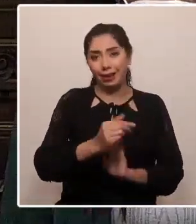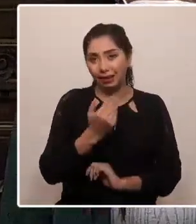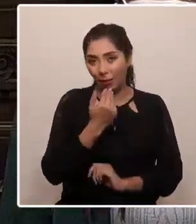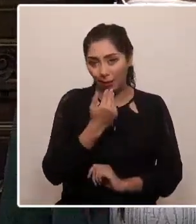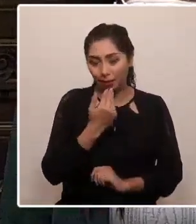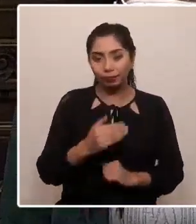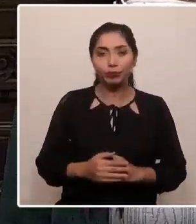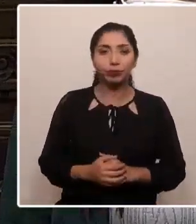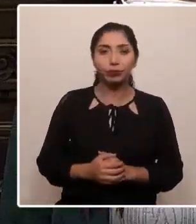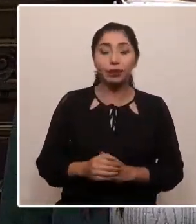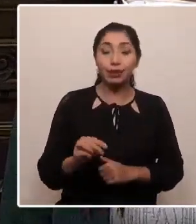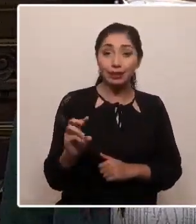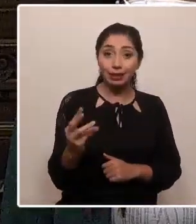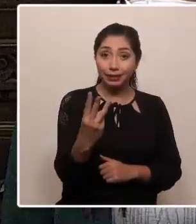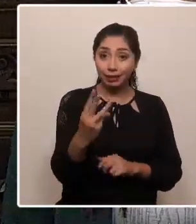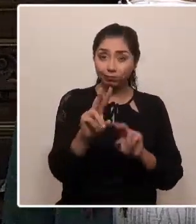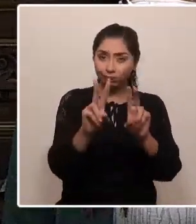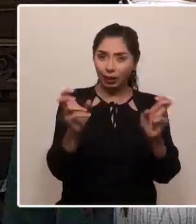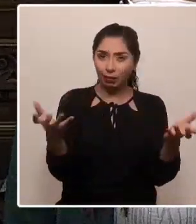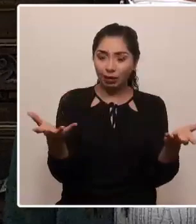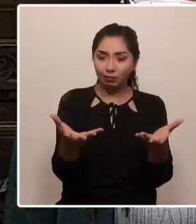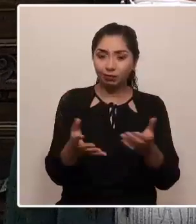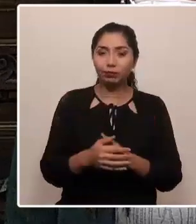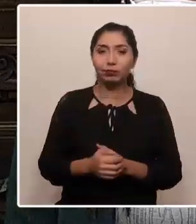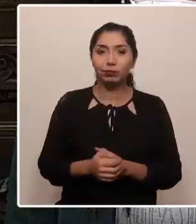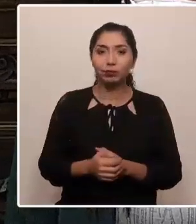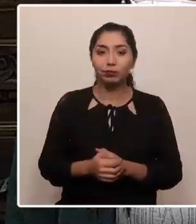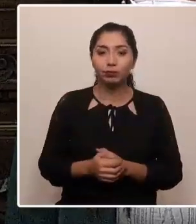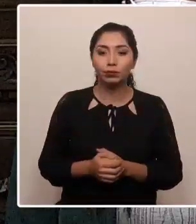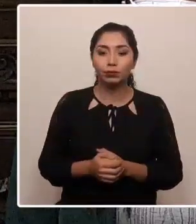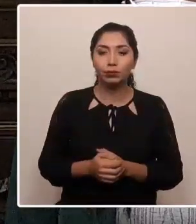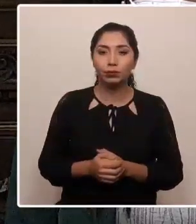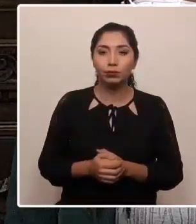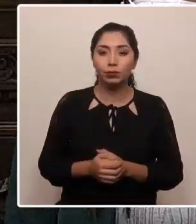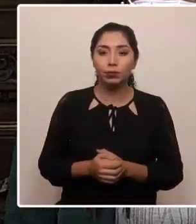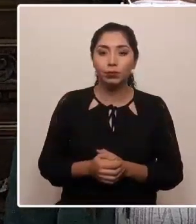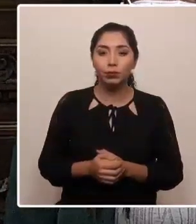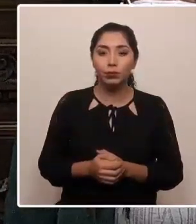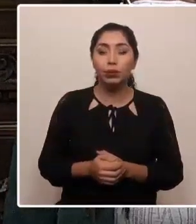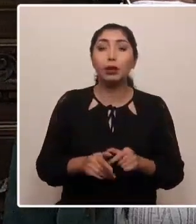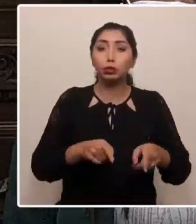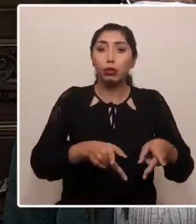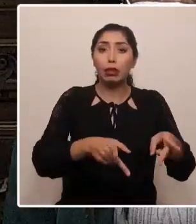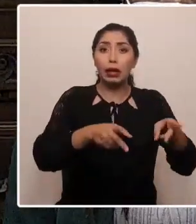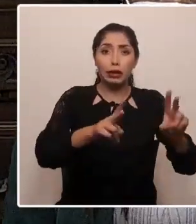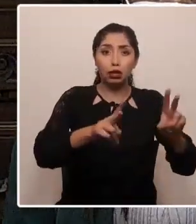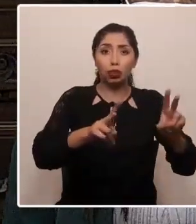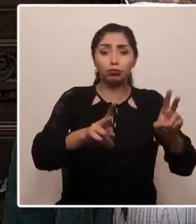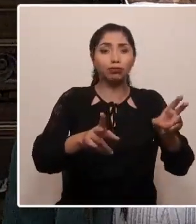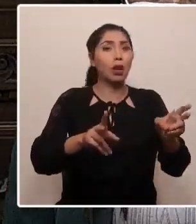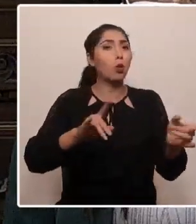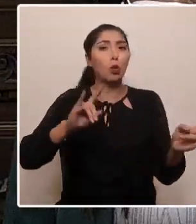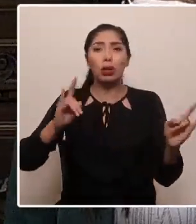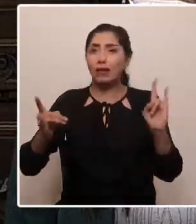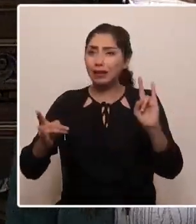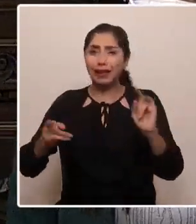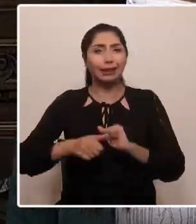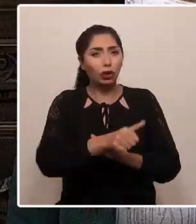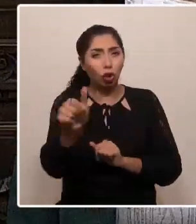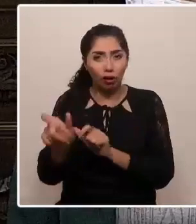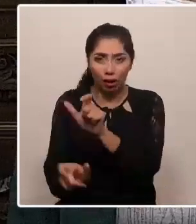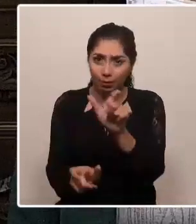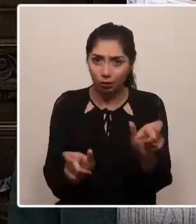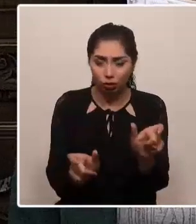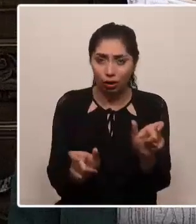tercer elemento guarda relación con el carácter universal de las prestaciones relacionadas a estos derechos. Dicha definición